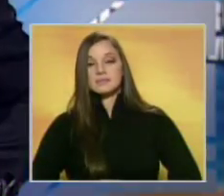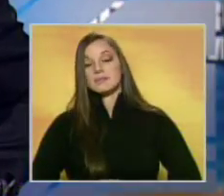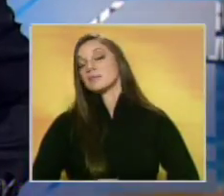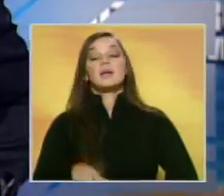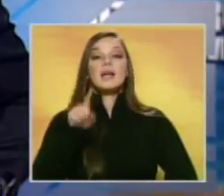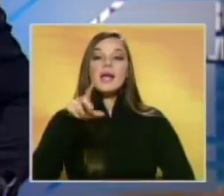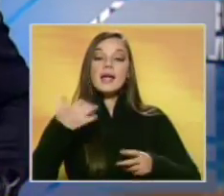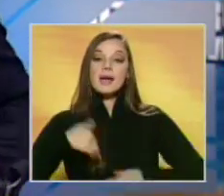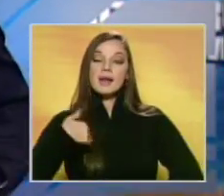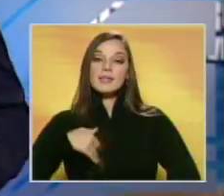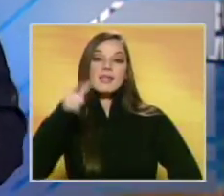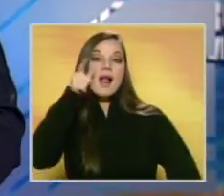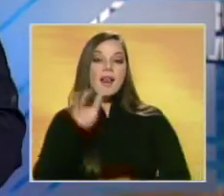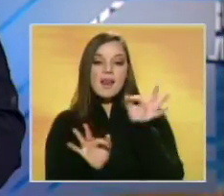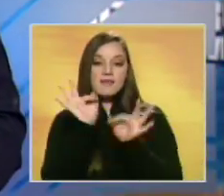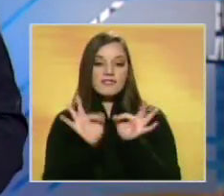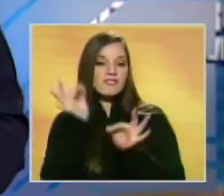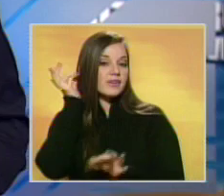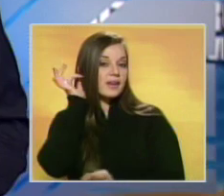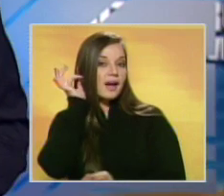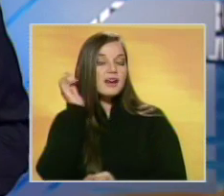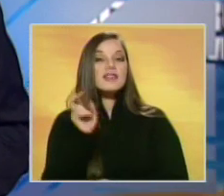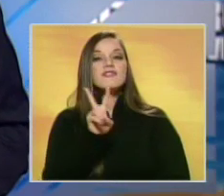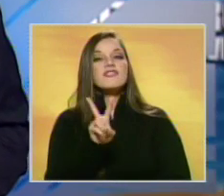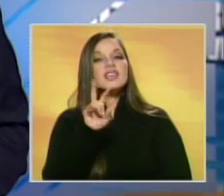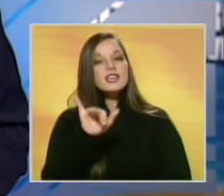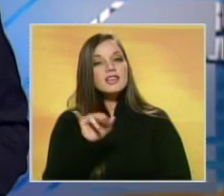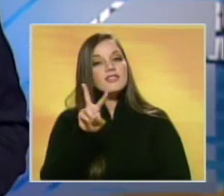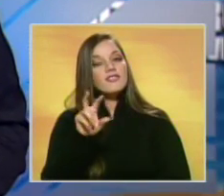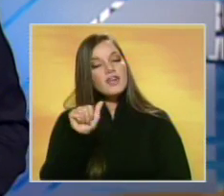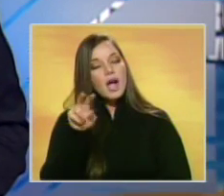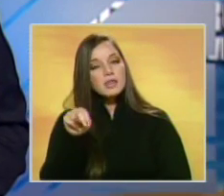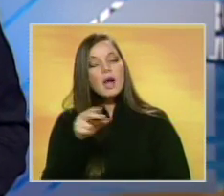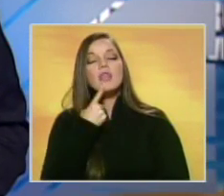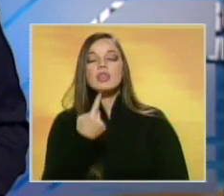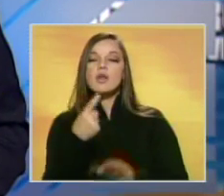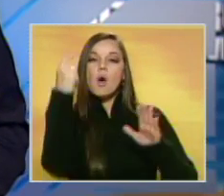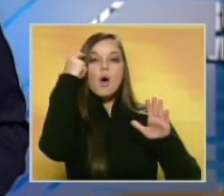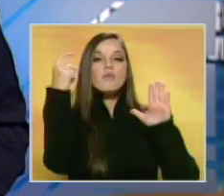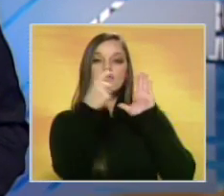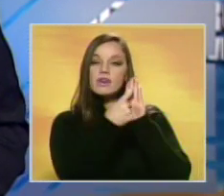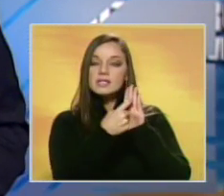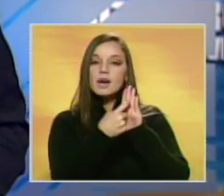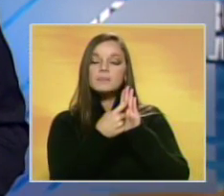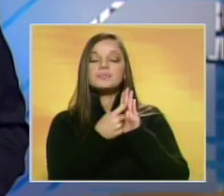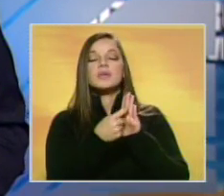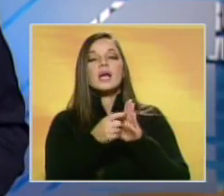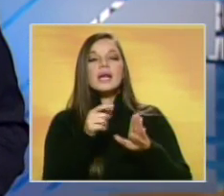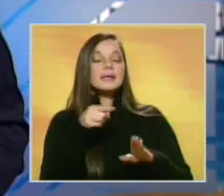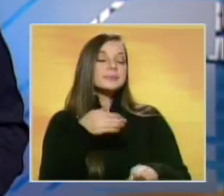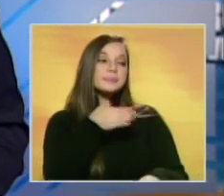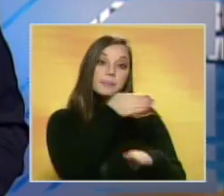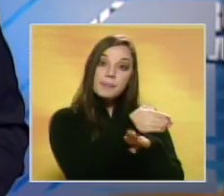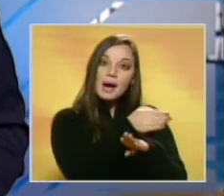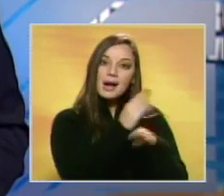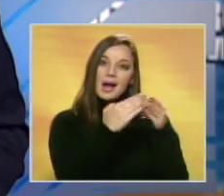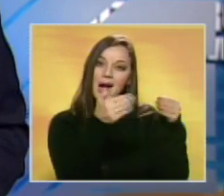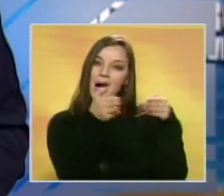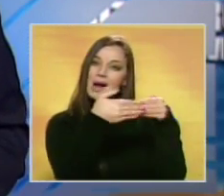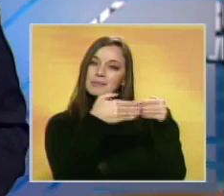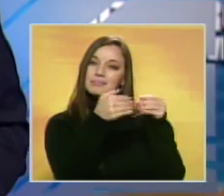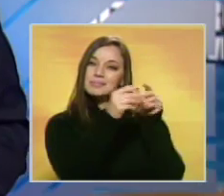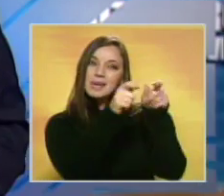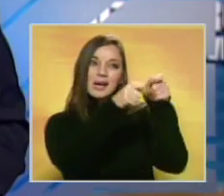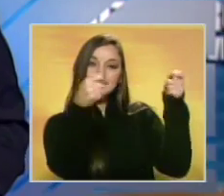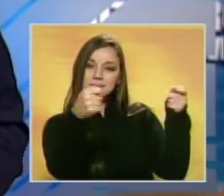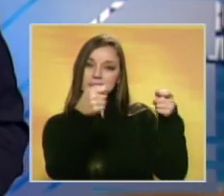En Argentina, la fiscal Viviana Fein fijó la fecha para una inspección del departamento del fiscal Alberto Nisman y la conformación de una junta